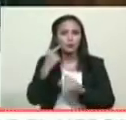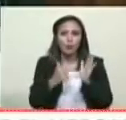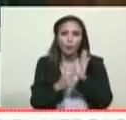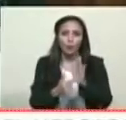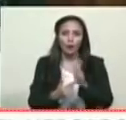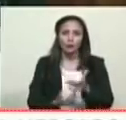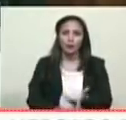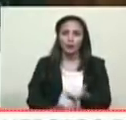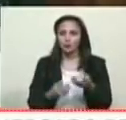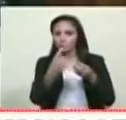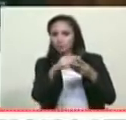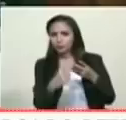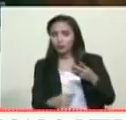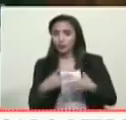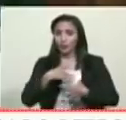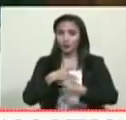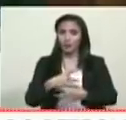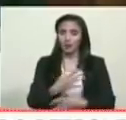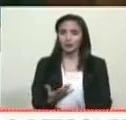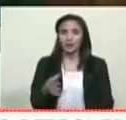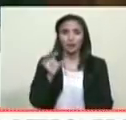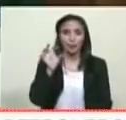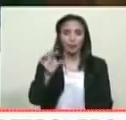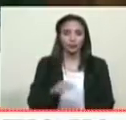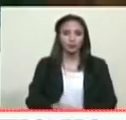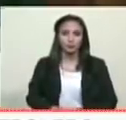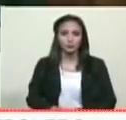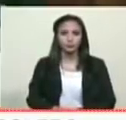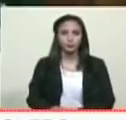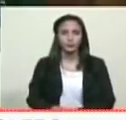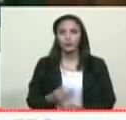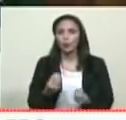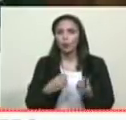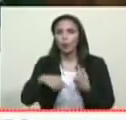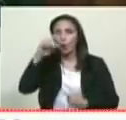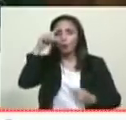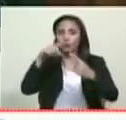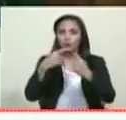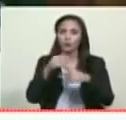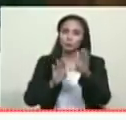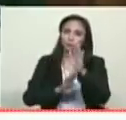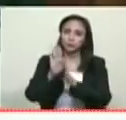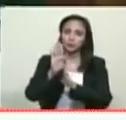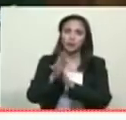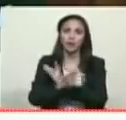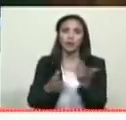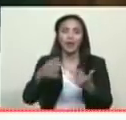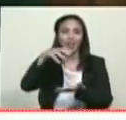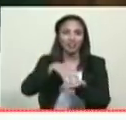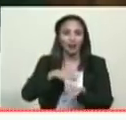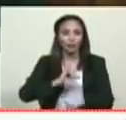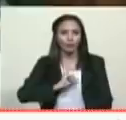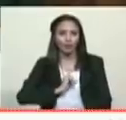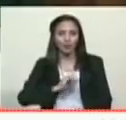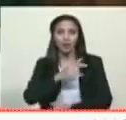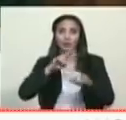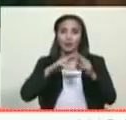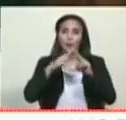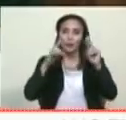y pluralismo nacional enmarcado en la formación de un Estado soberano y promotor de la paz.